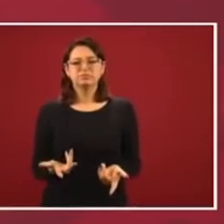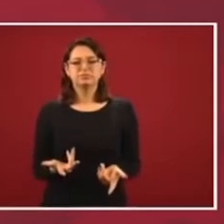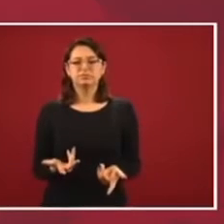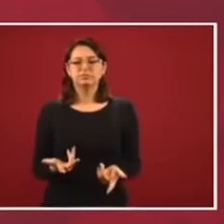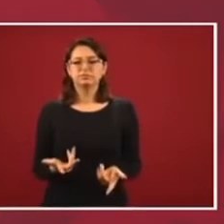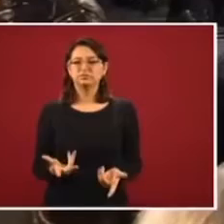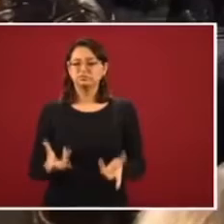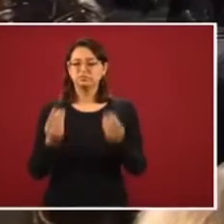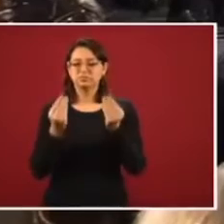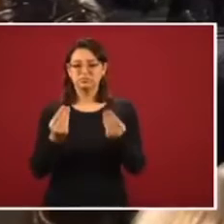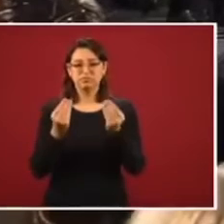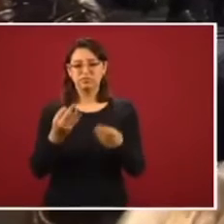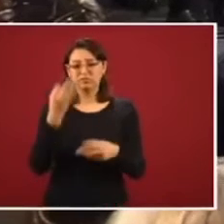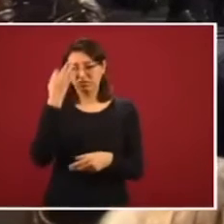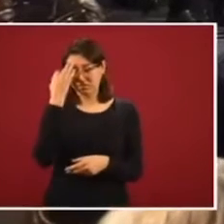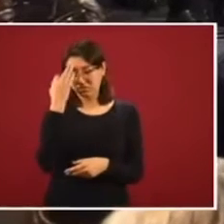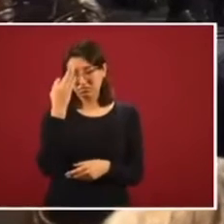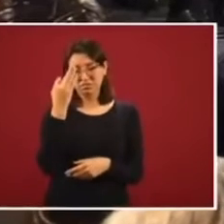desgració